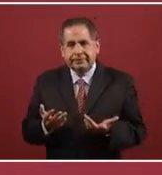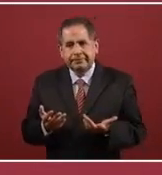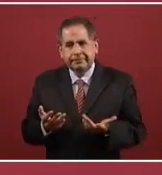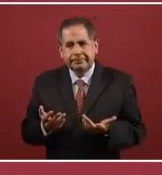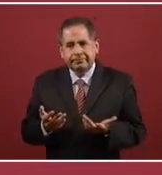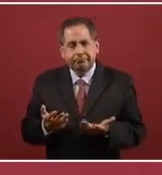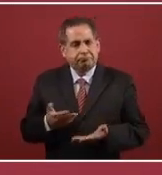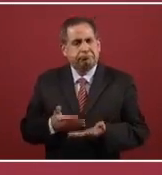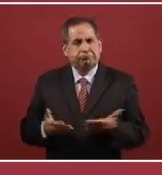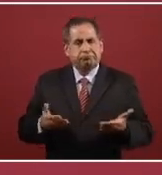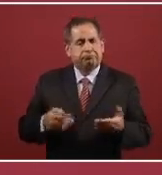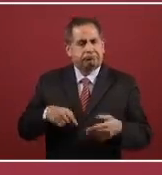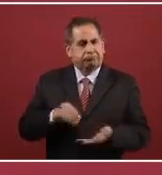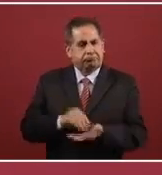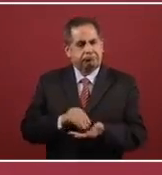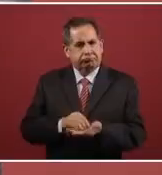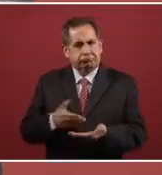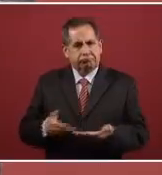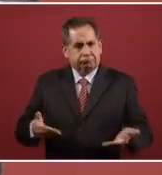ahora